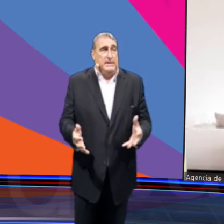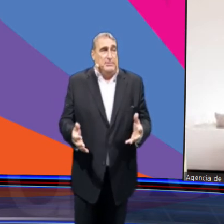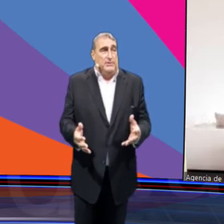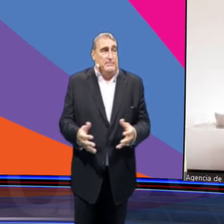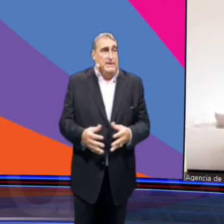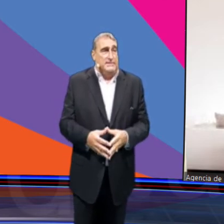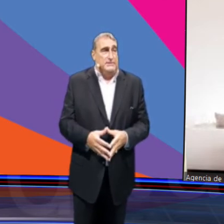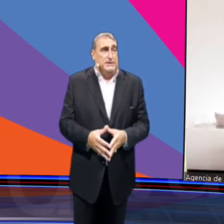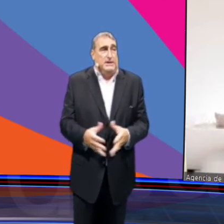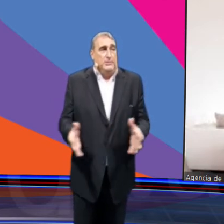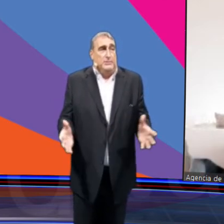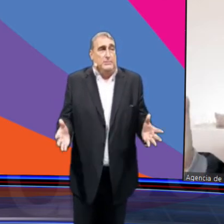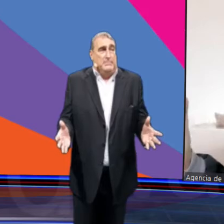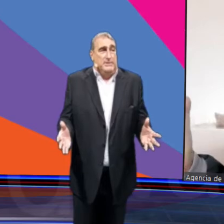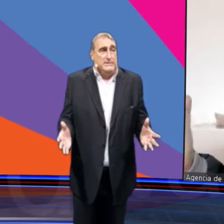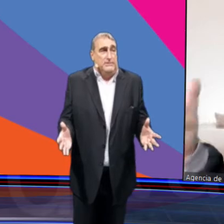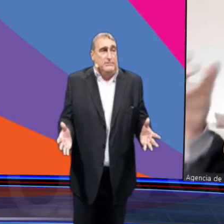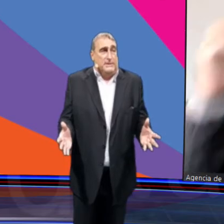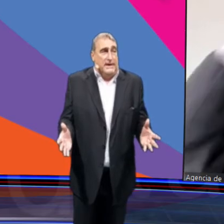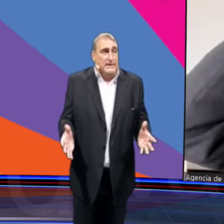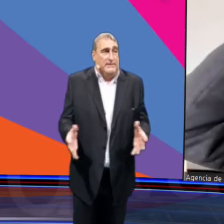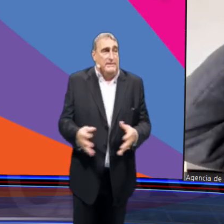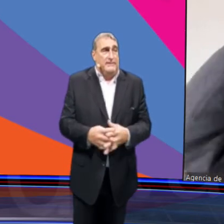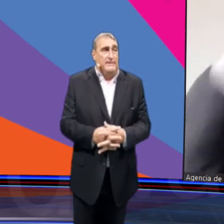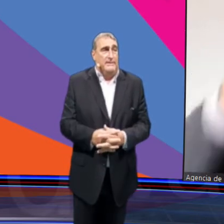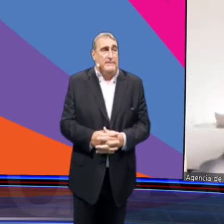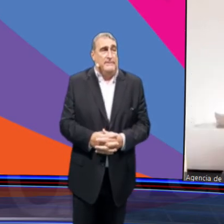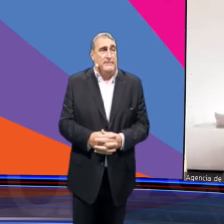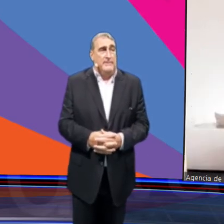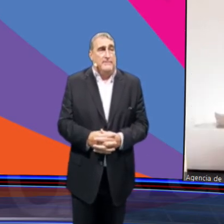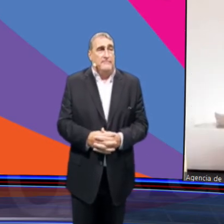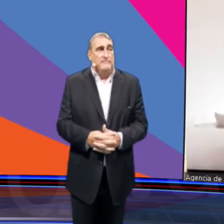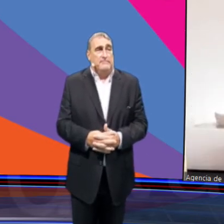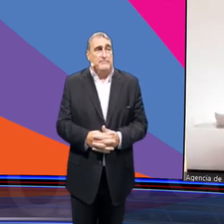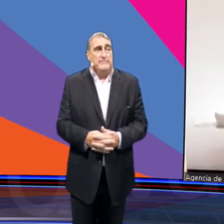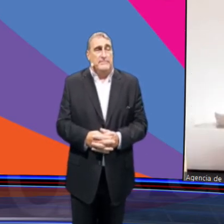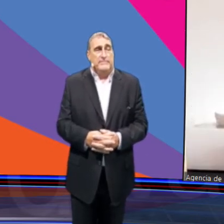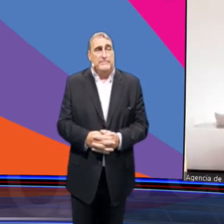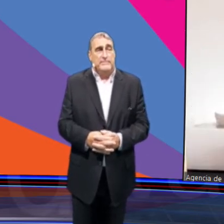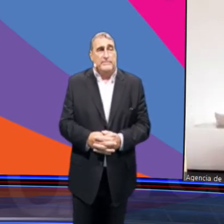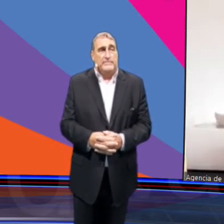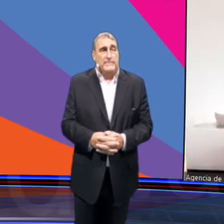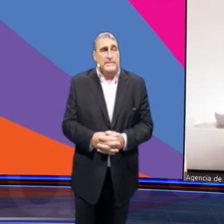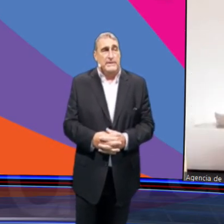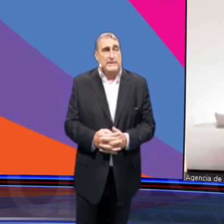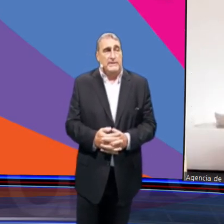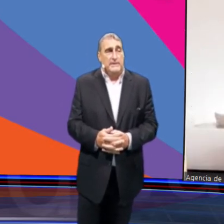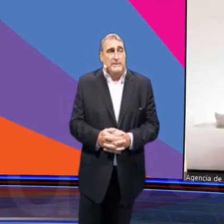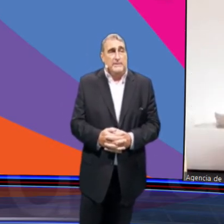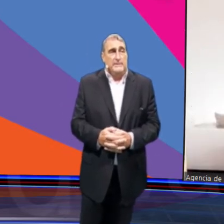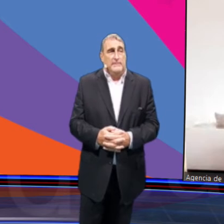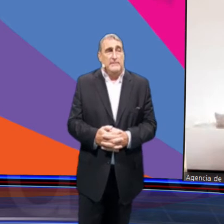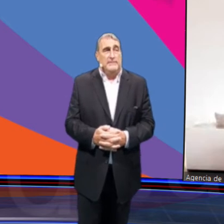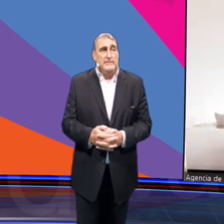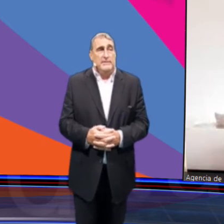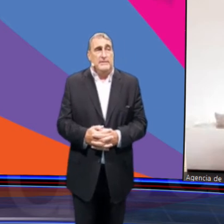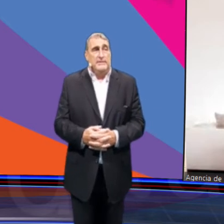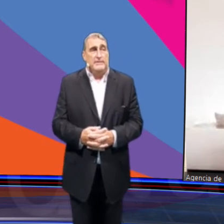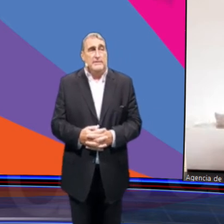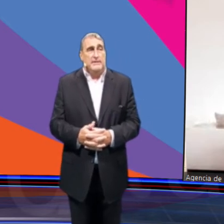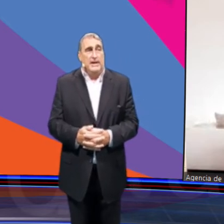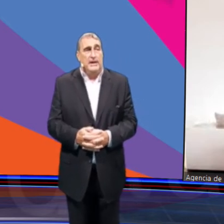es el problema. Si no tiene voto, no va a poder ser nunca. ¿Qué hago acá? ¿Al lado de Jatón que me mata o al lado de...? Me tengo que